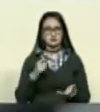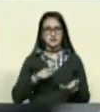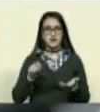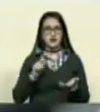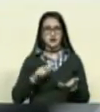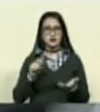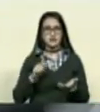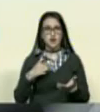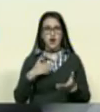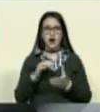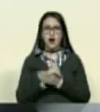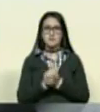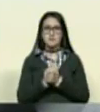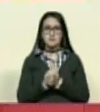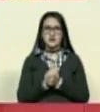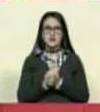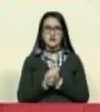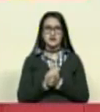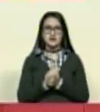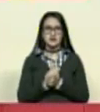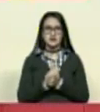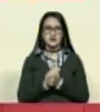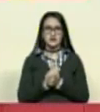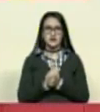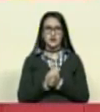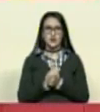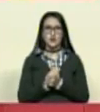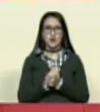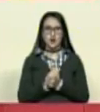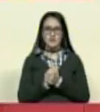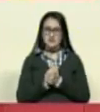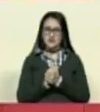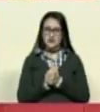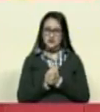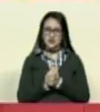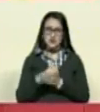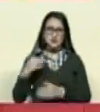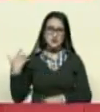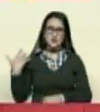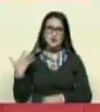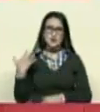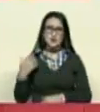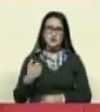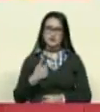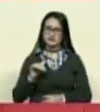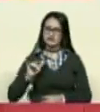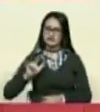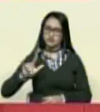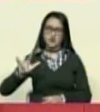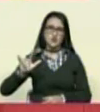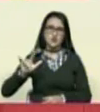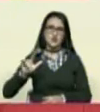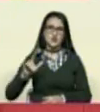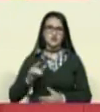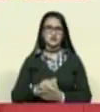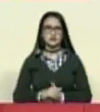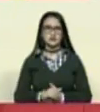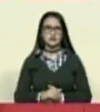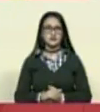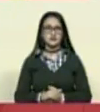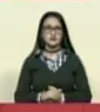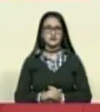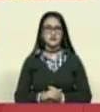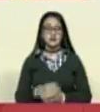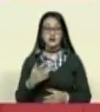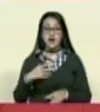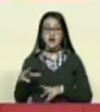compañero, un gran amigo, un gran compañero, más que gran amigo, además que gran amigo, pero lo valoro como gran compañero, y me puso, ya